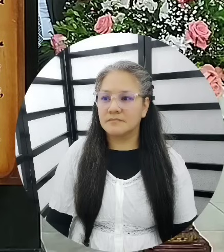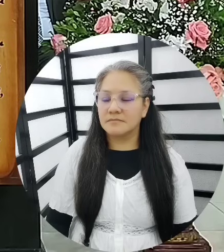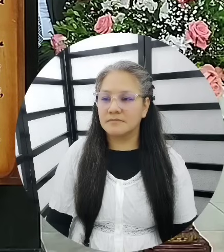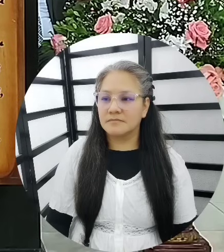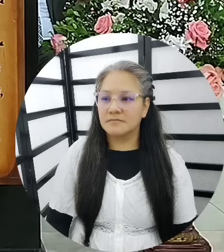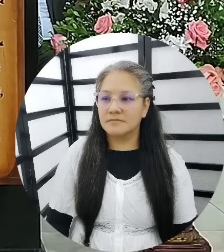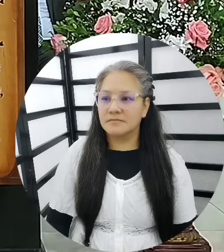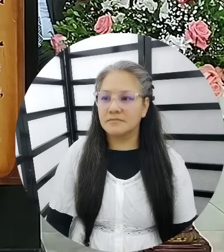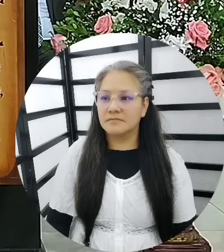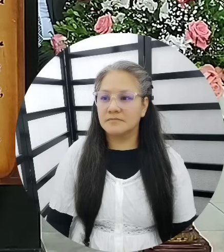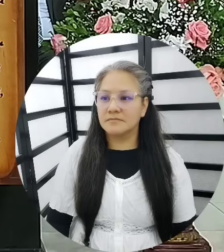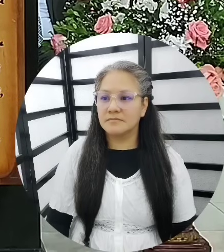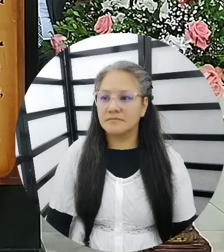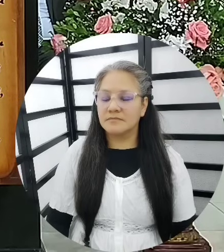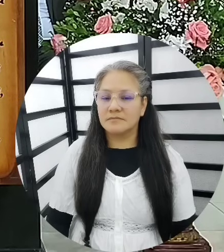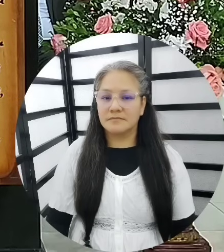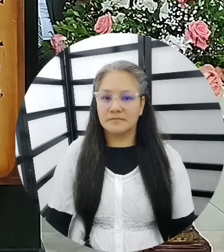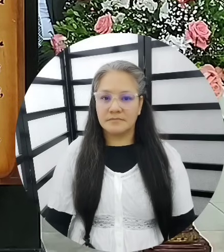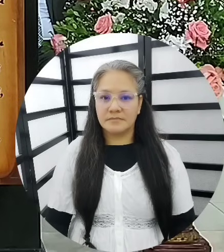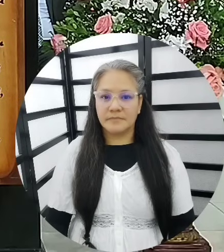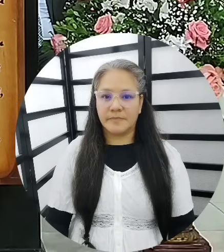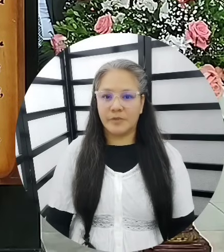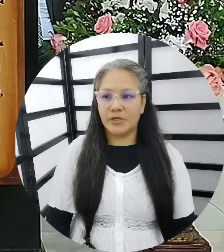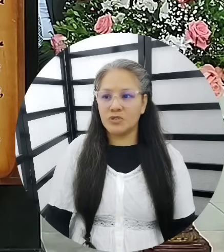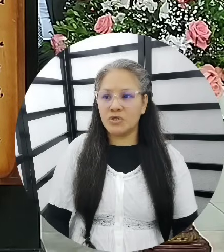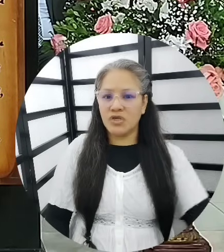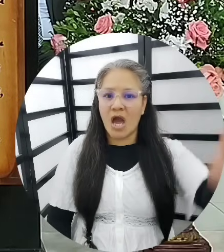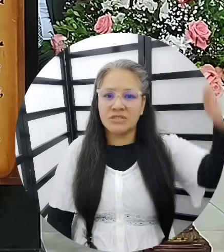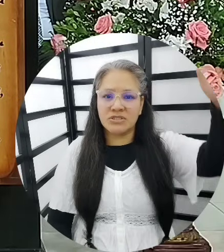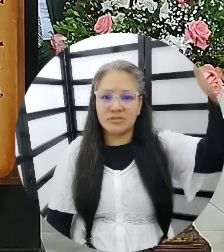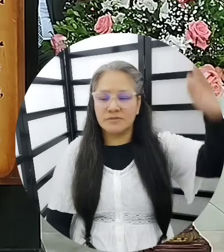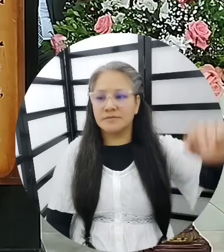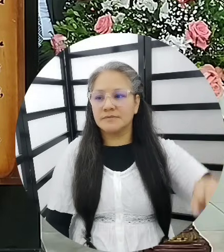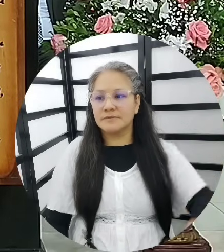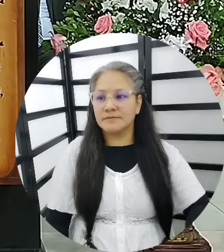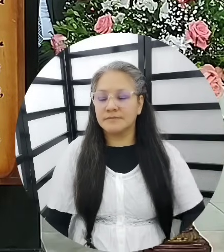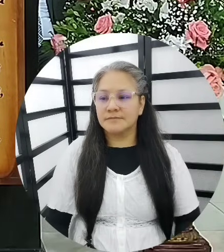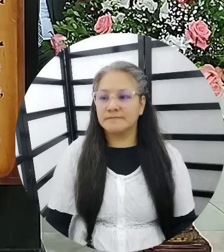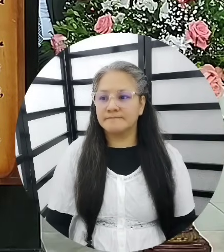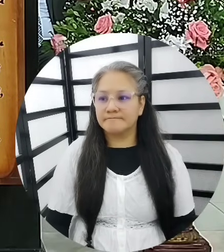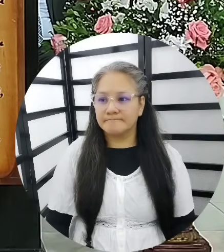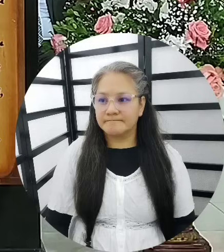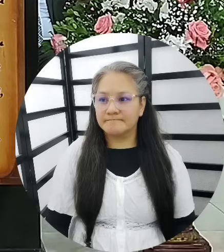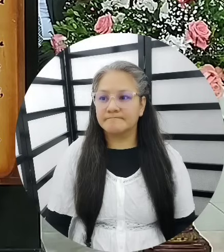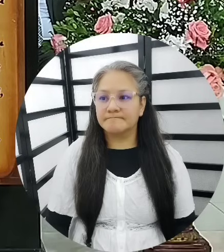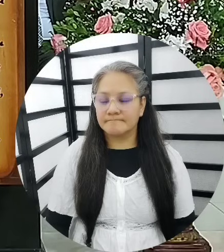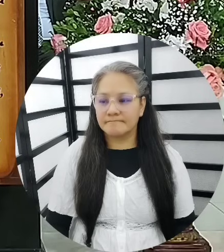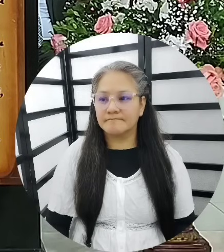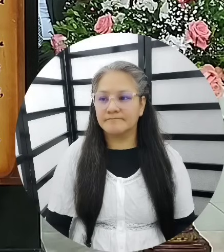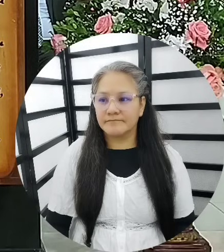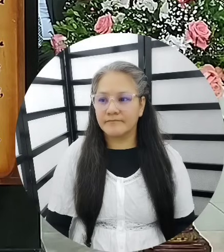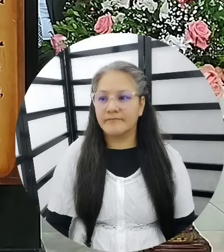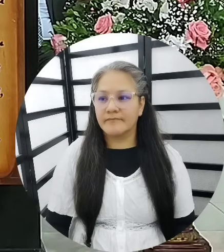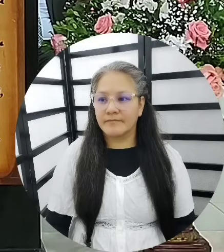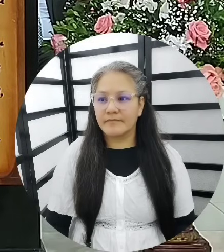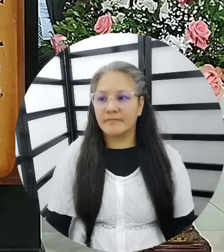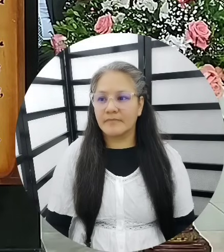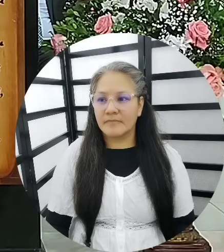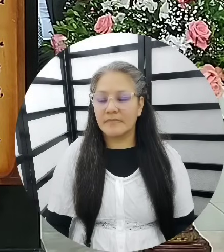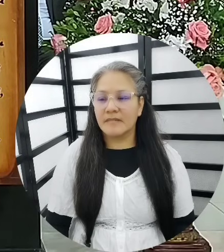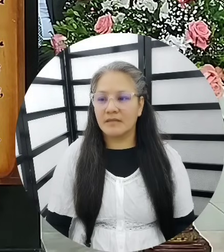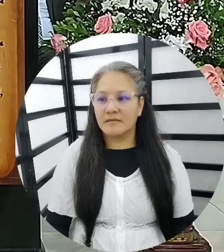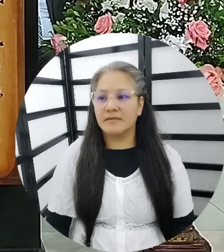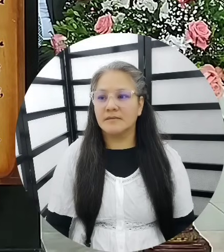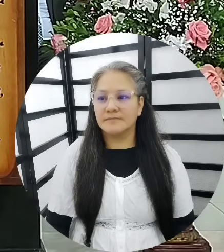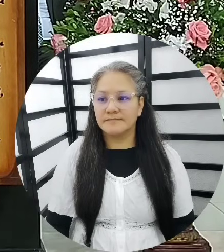supervisores en el 95. Así que, mis amados, yo entregué 27 iglesias y varias propiedades